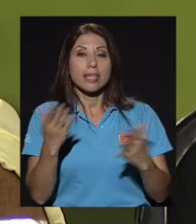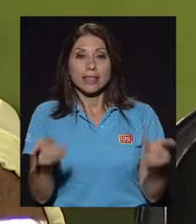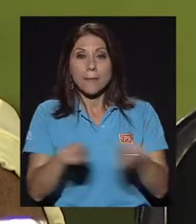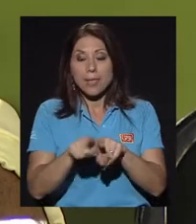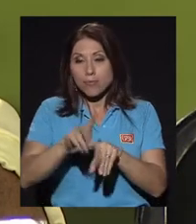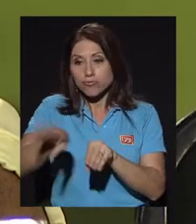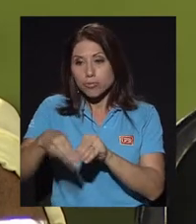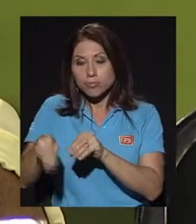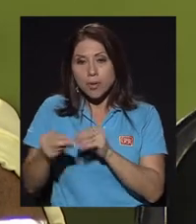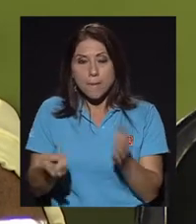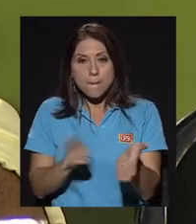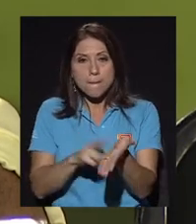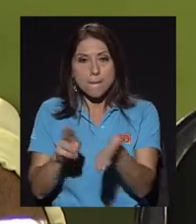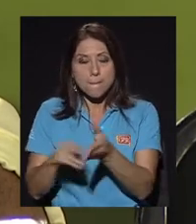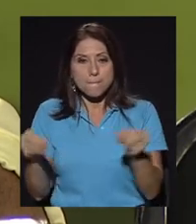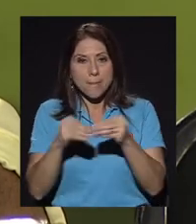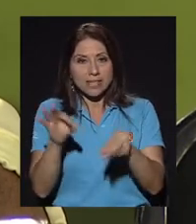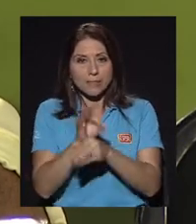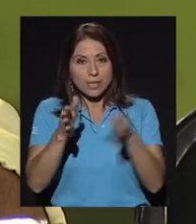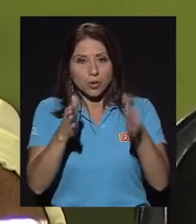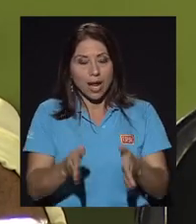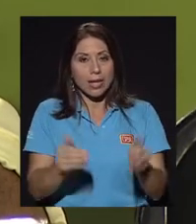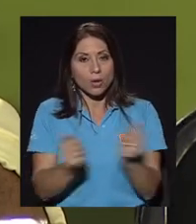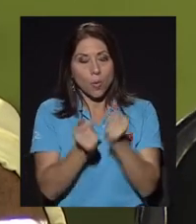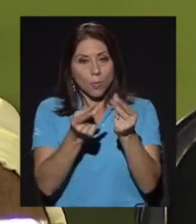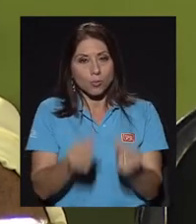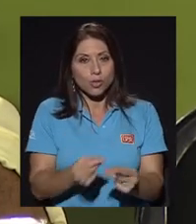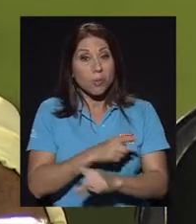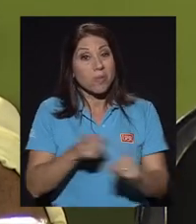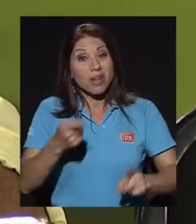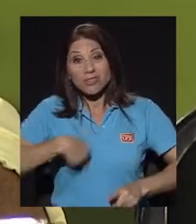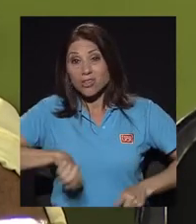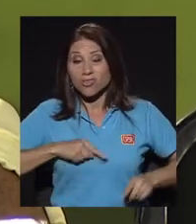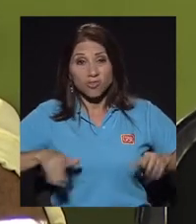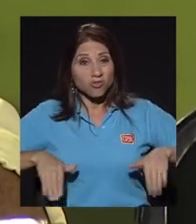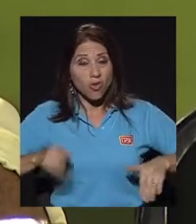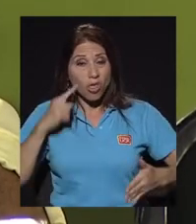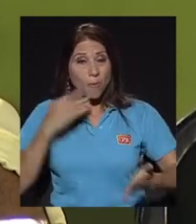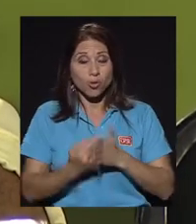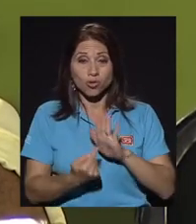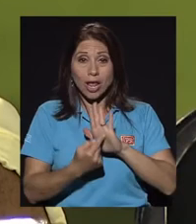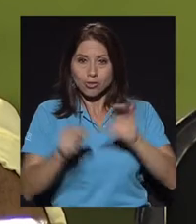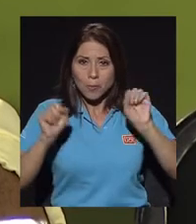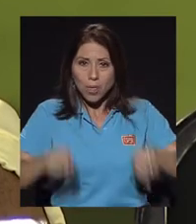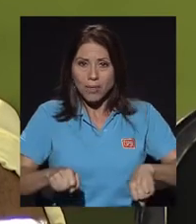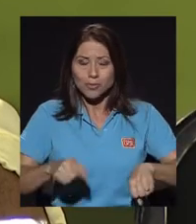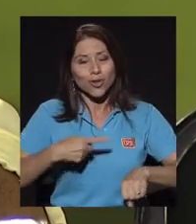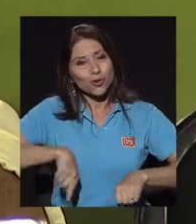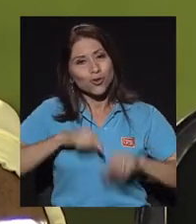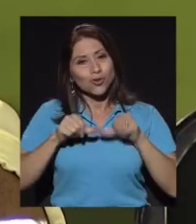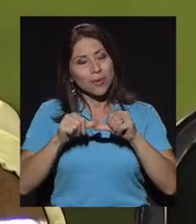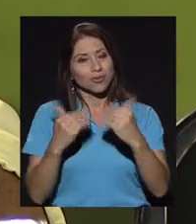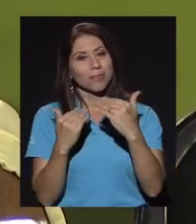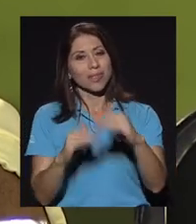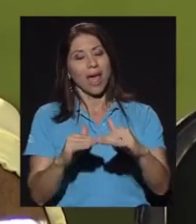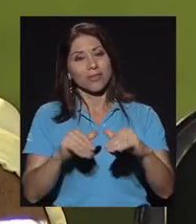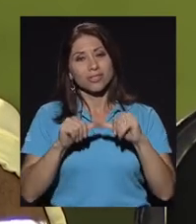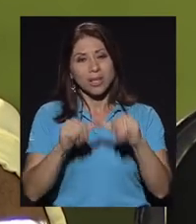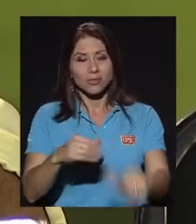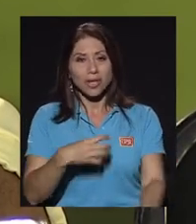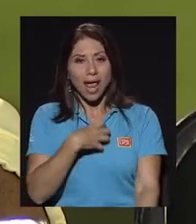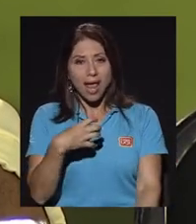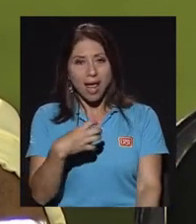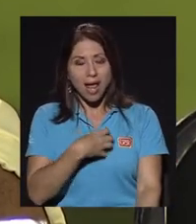más personal y hasta con presupuesto. Pero si no demostramos que somos capaces de algo, creo que seguimos limitados y nos seguimos quejando.